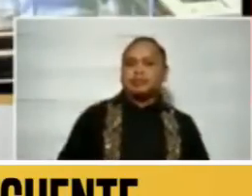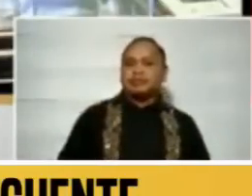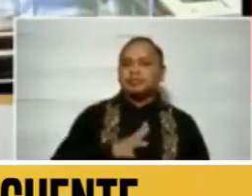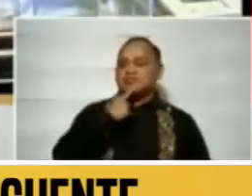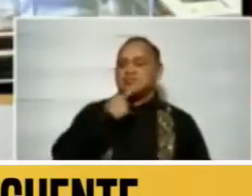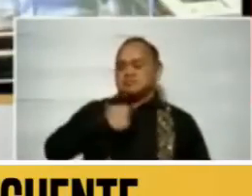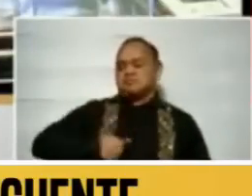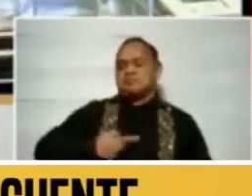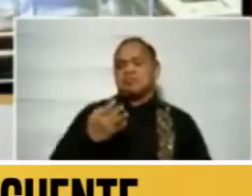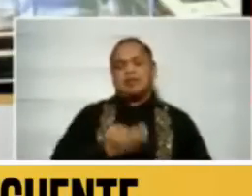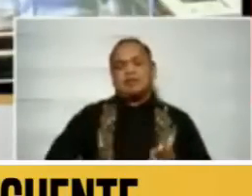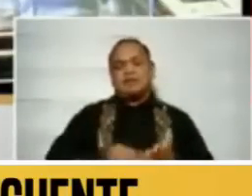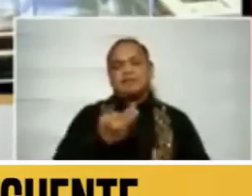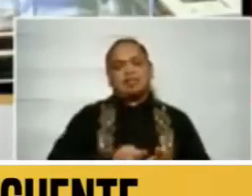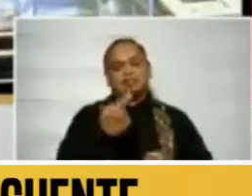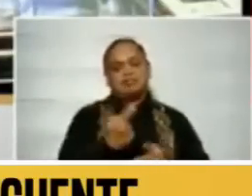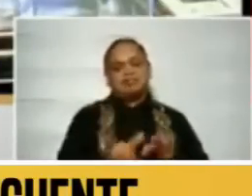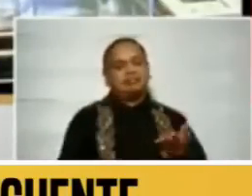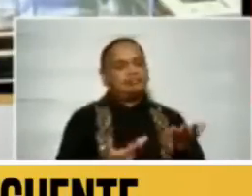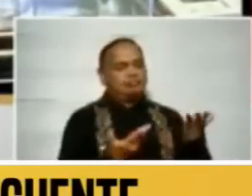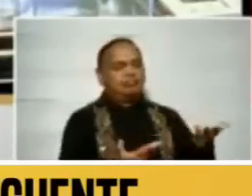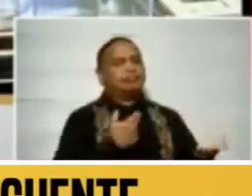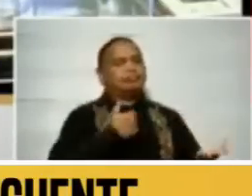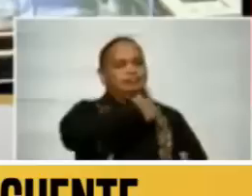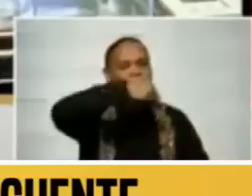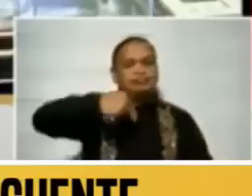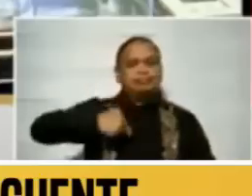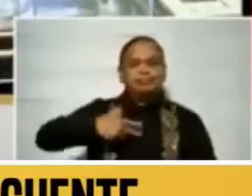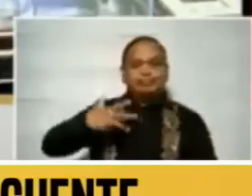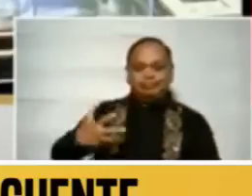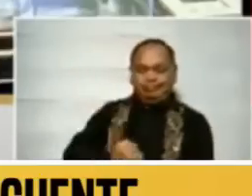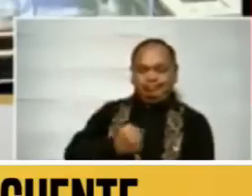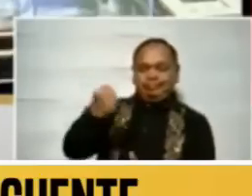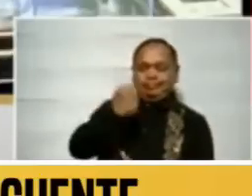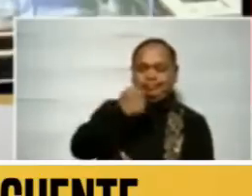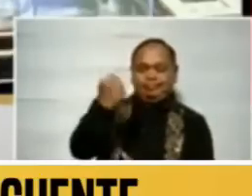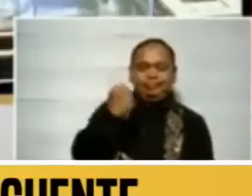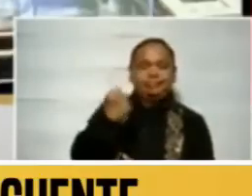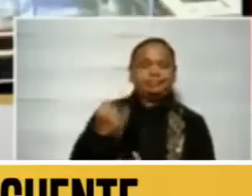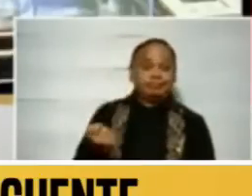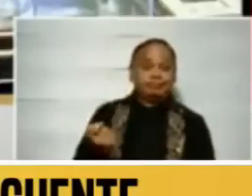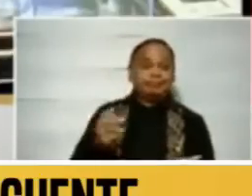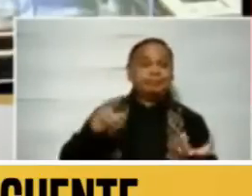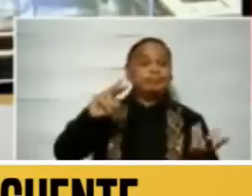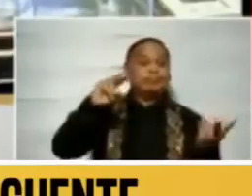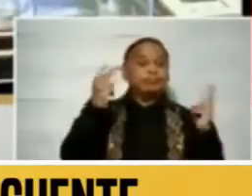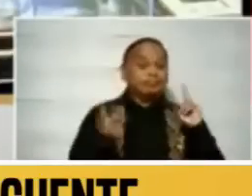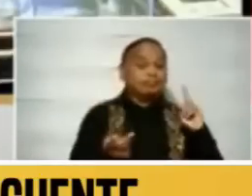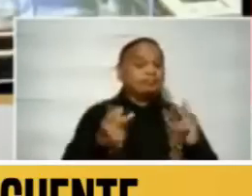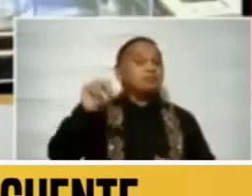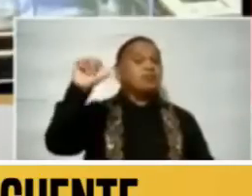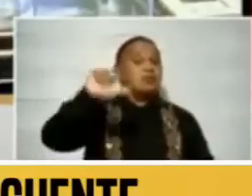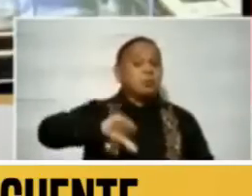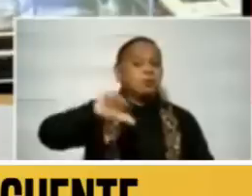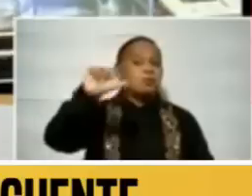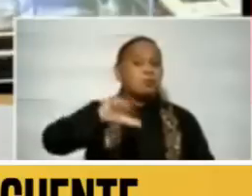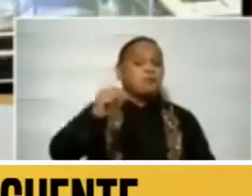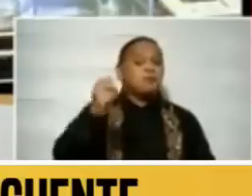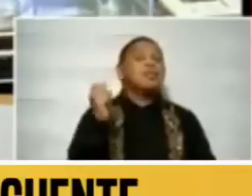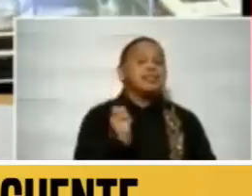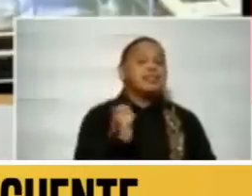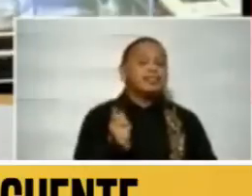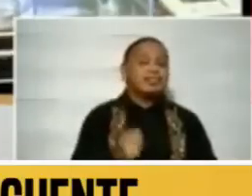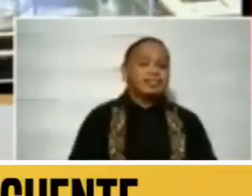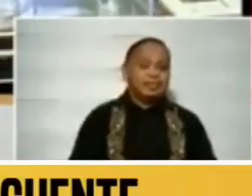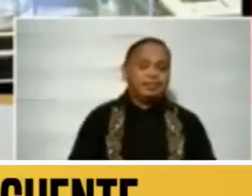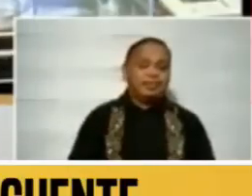falta. Y segundo, cuando nosotros ganamos esta elección, que fue contra su hoy, quién sabe si